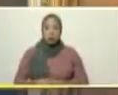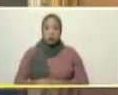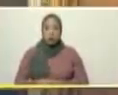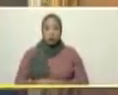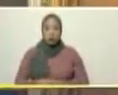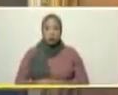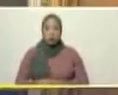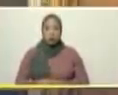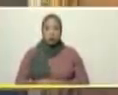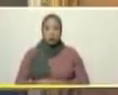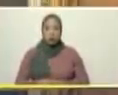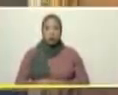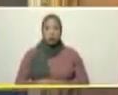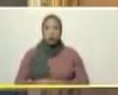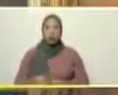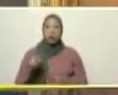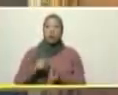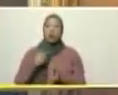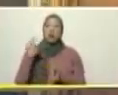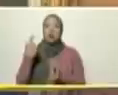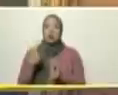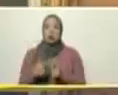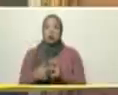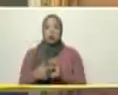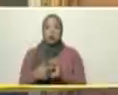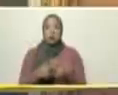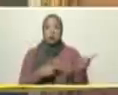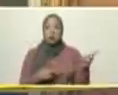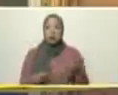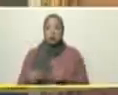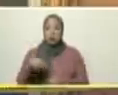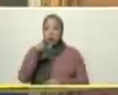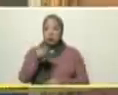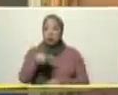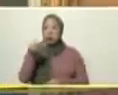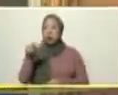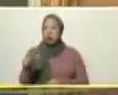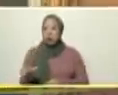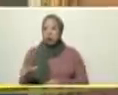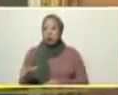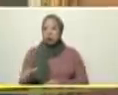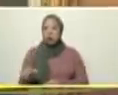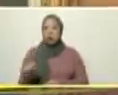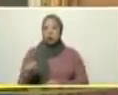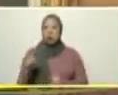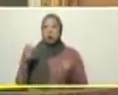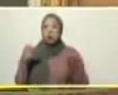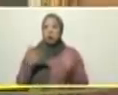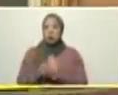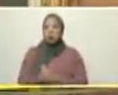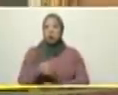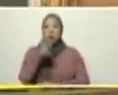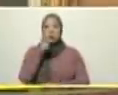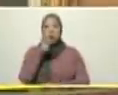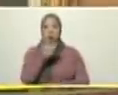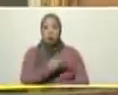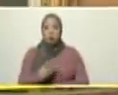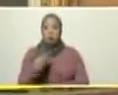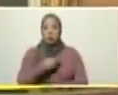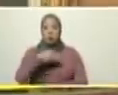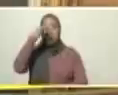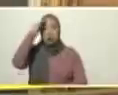Chávez tomó la decisión de cerrar de plano la misión